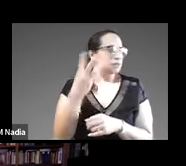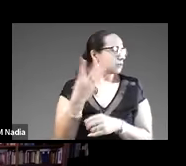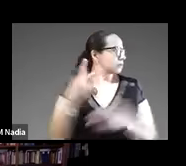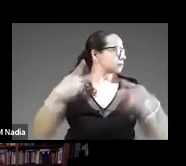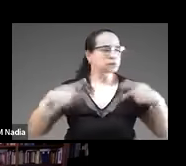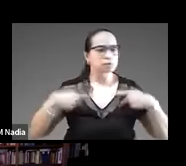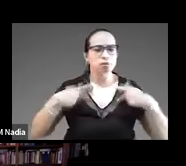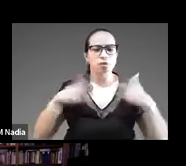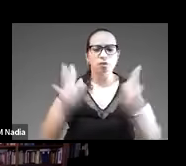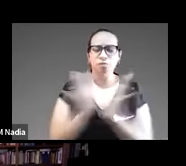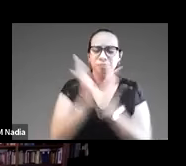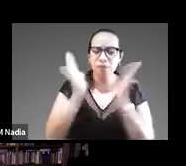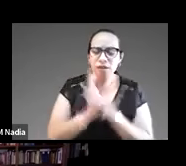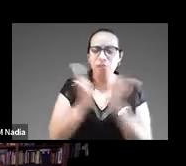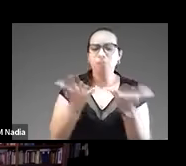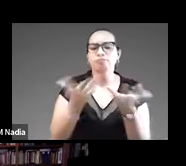participa